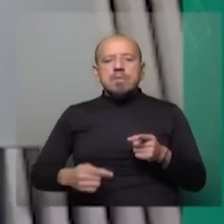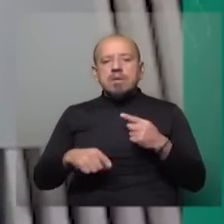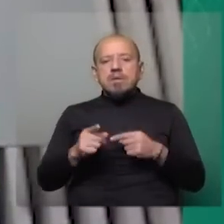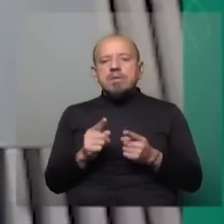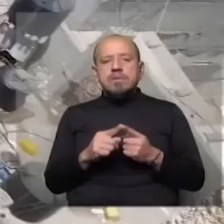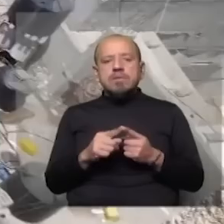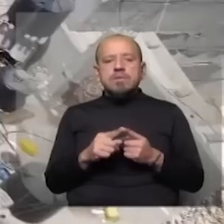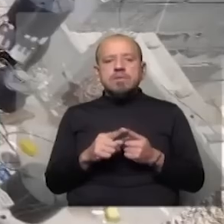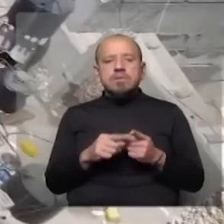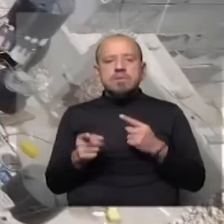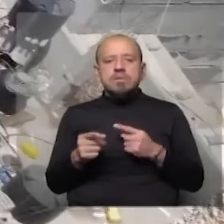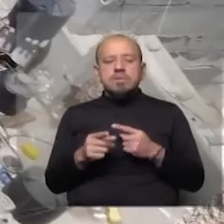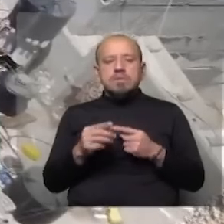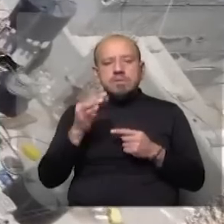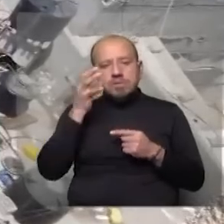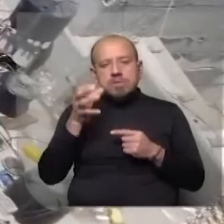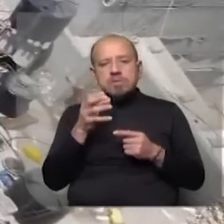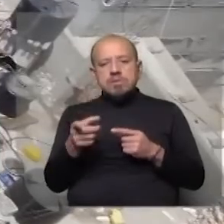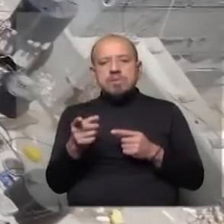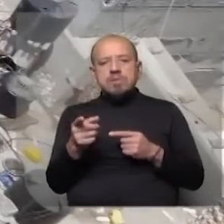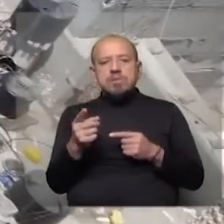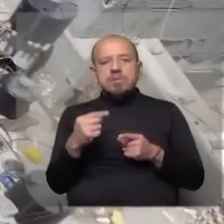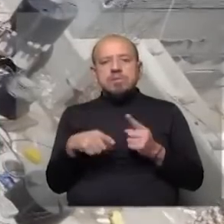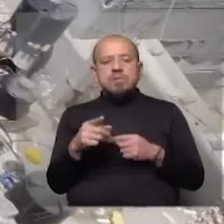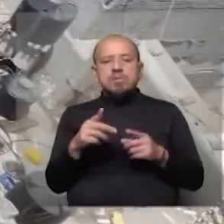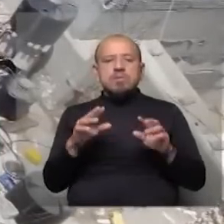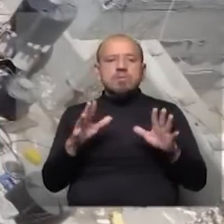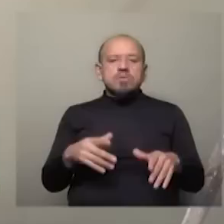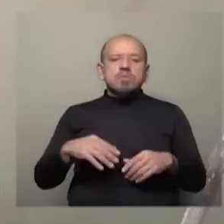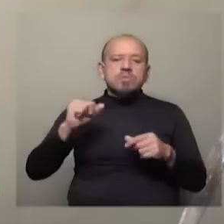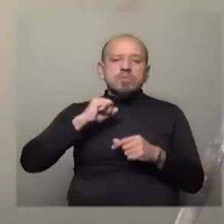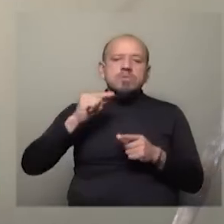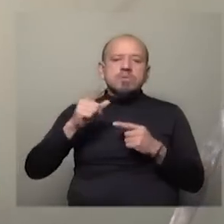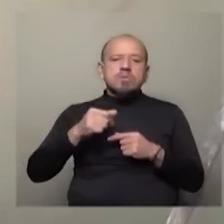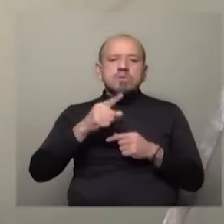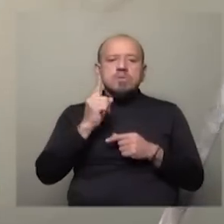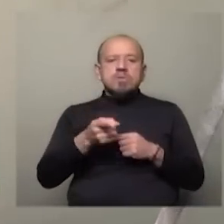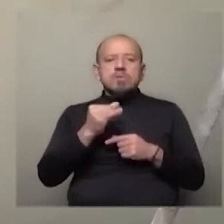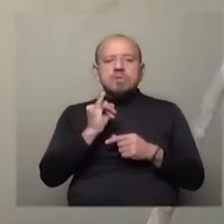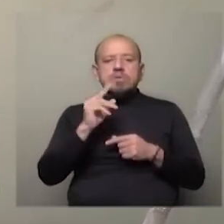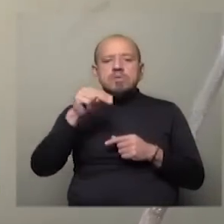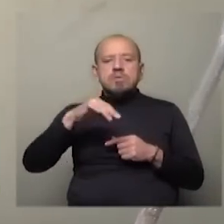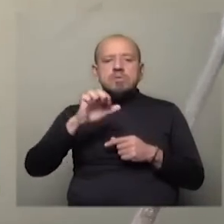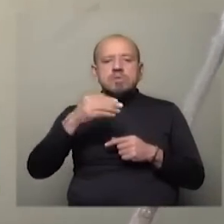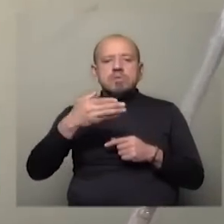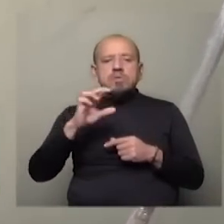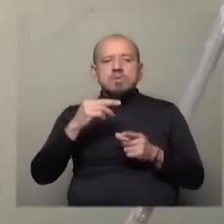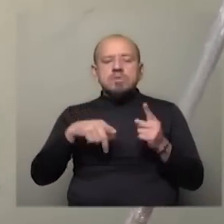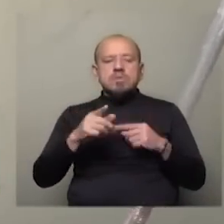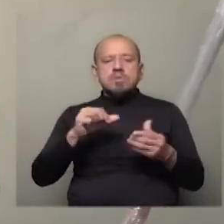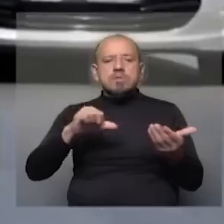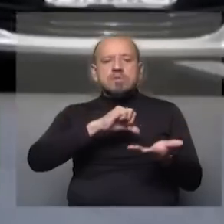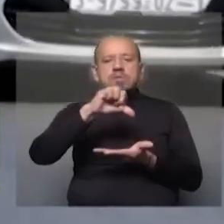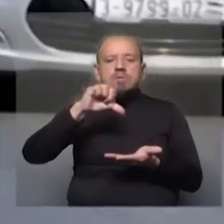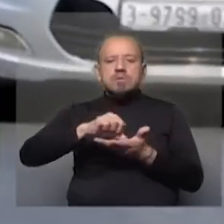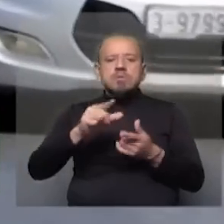absolutamente en peligro por por los bombardeos hay algo que se llama la convención de Ginebra la convención de Ginebra es un acuerdo entre los países que es lo